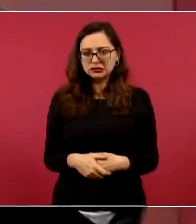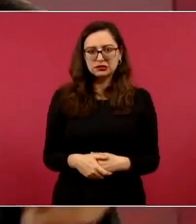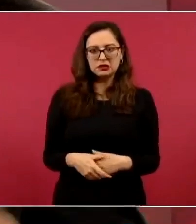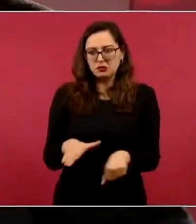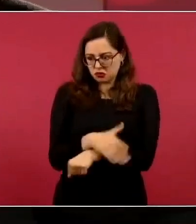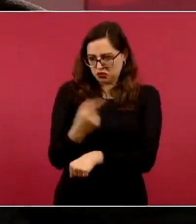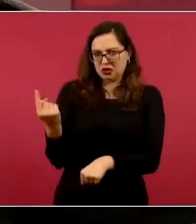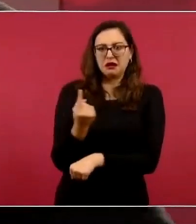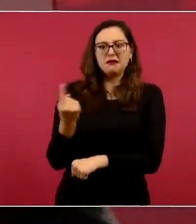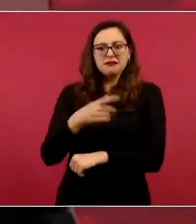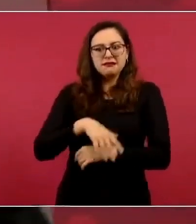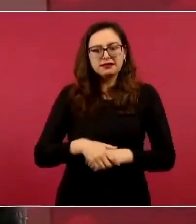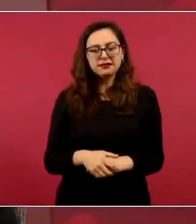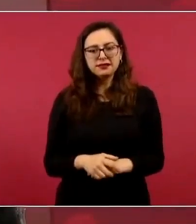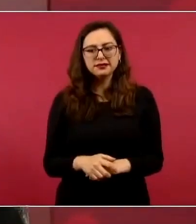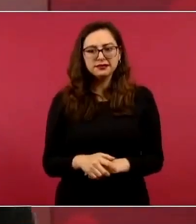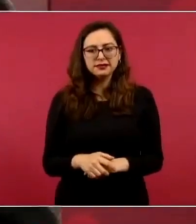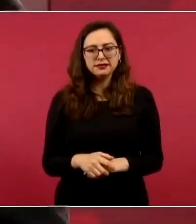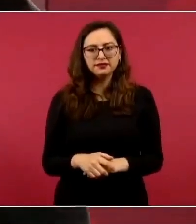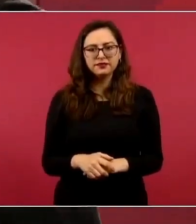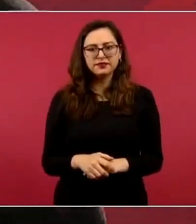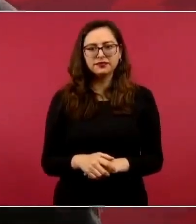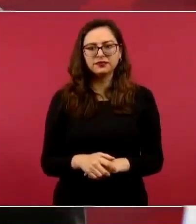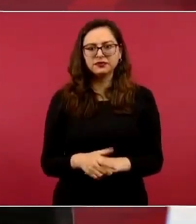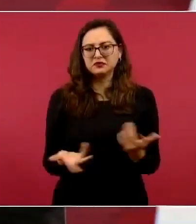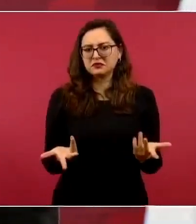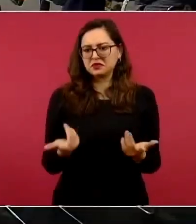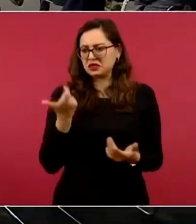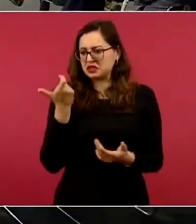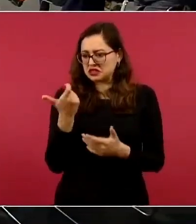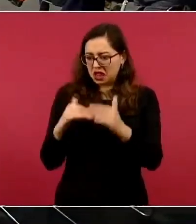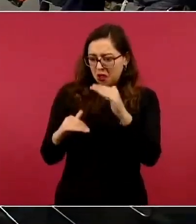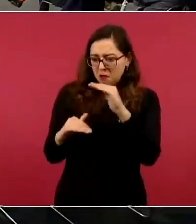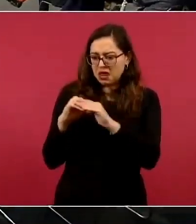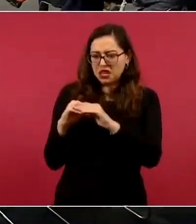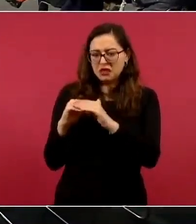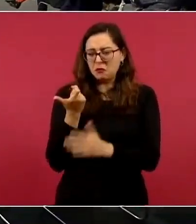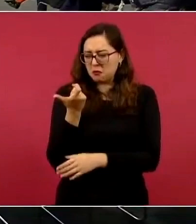¿y qué? El mínimo.